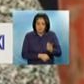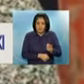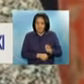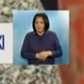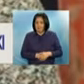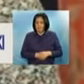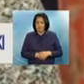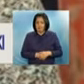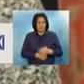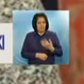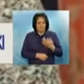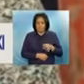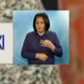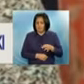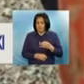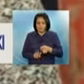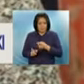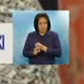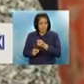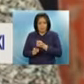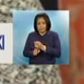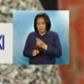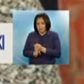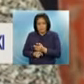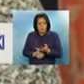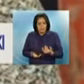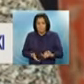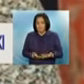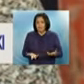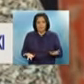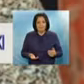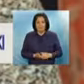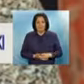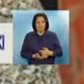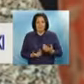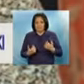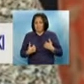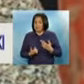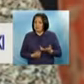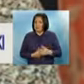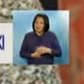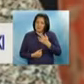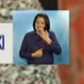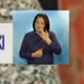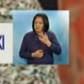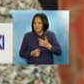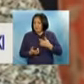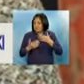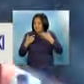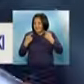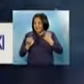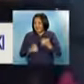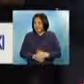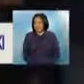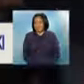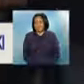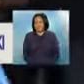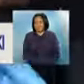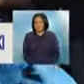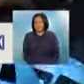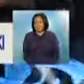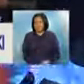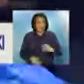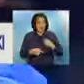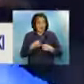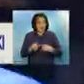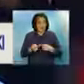él siempre estaba bromeando. Tenía un buen sentido de humor. Narró